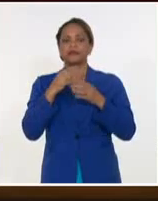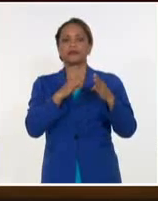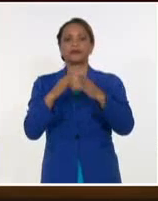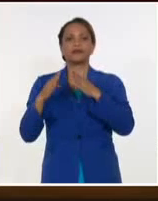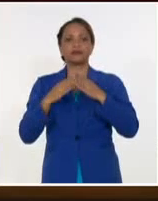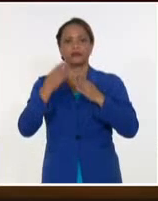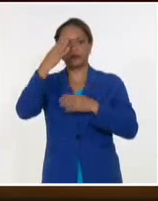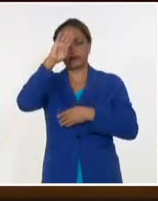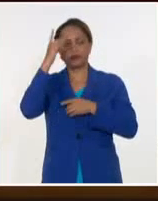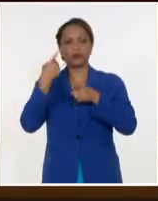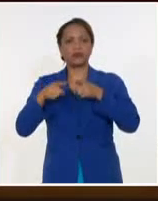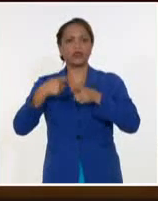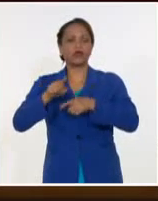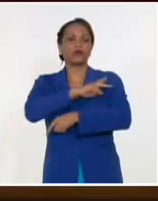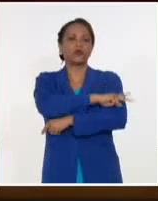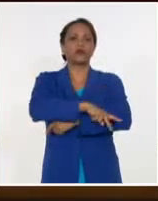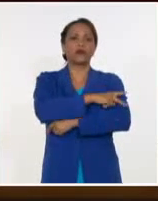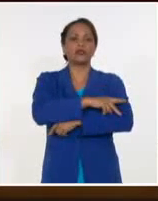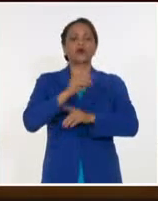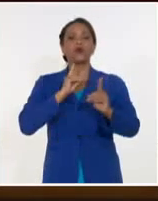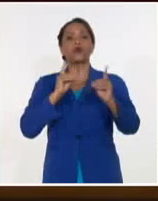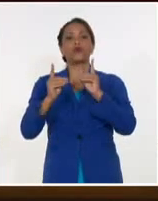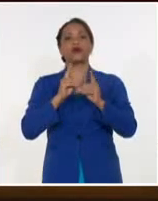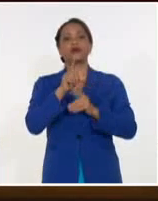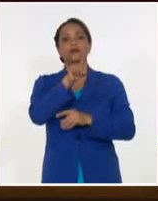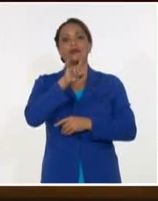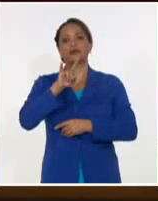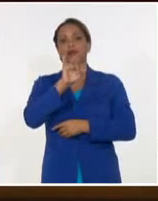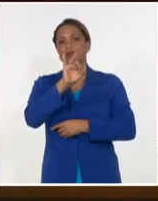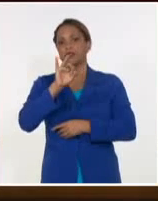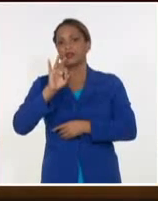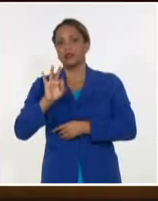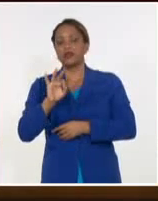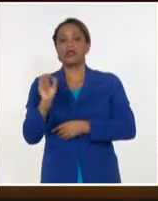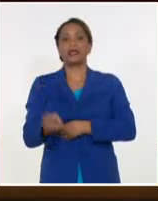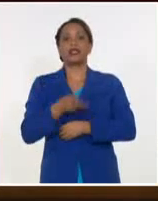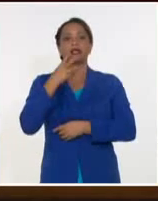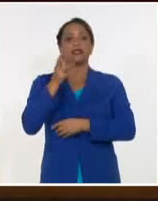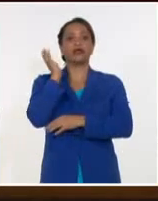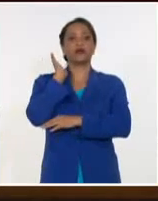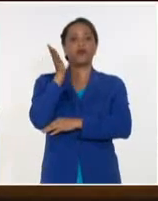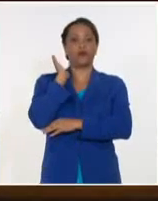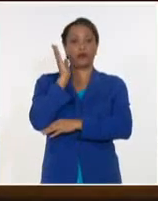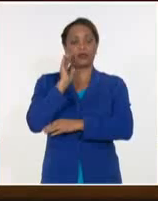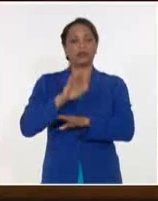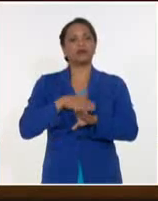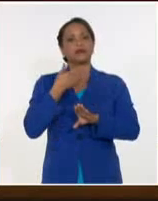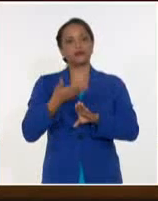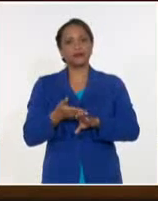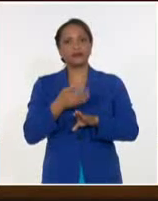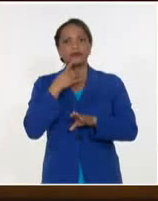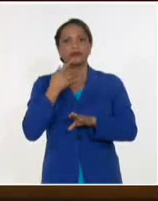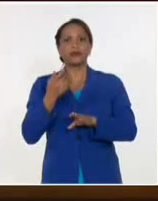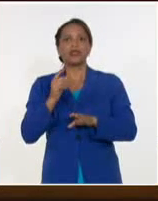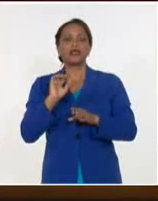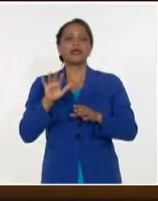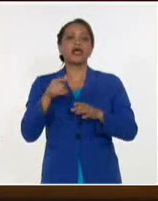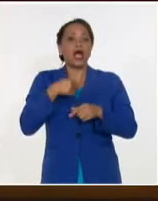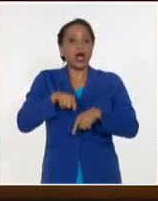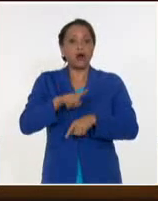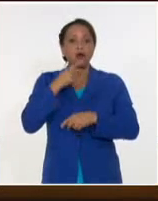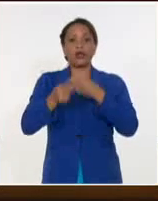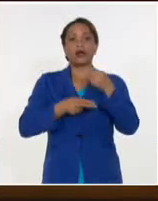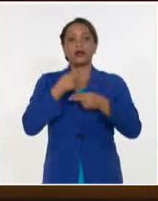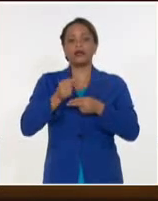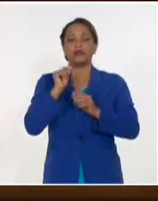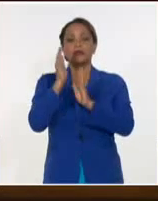en el exterior, o diálogo del 78, y las 3 conferencias posteriores, La Nación y la Inmigración, realizadas en